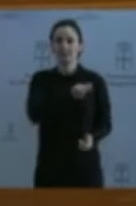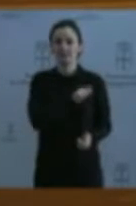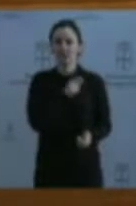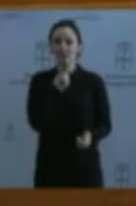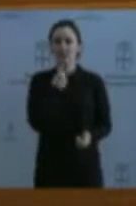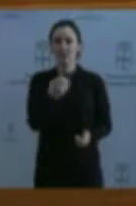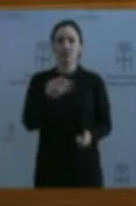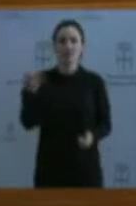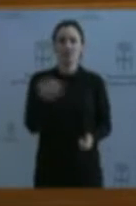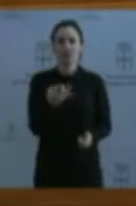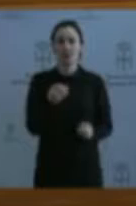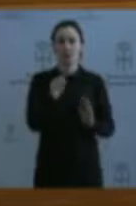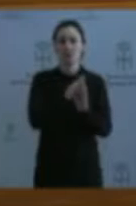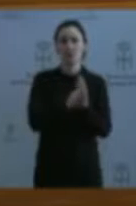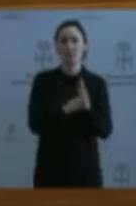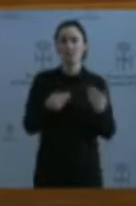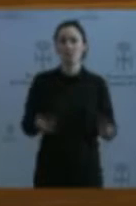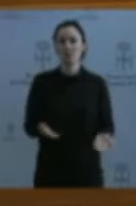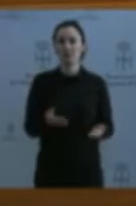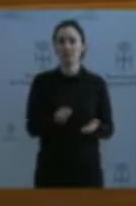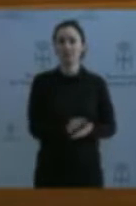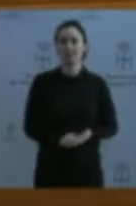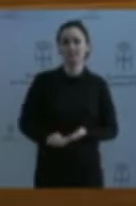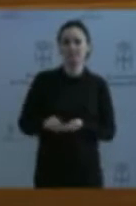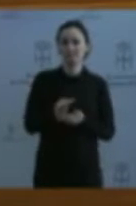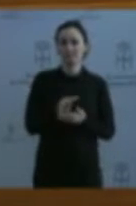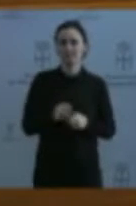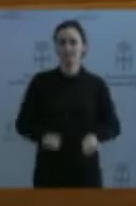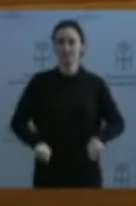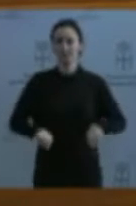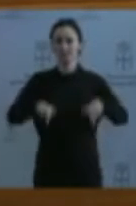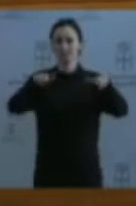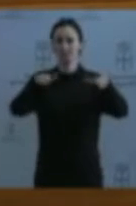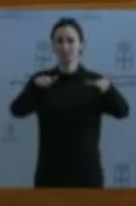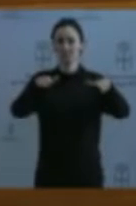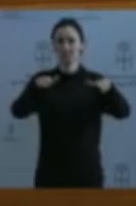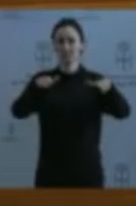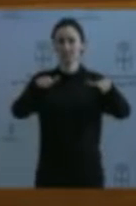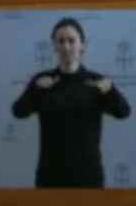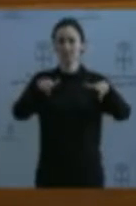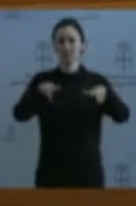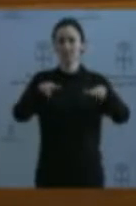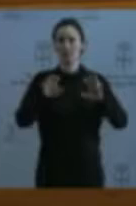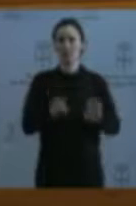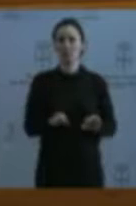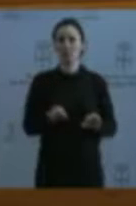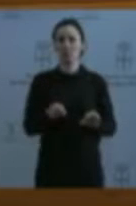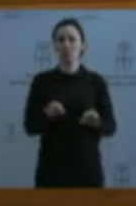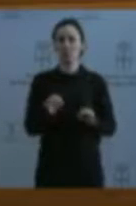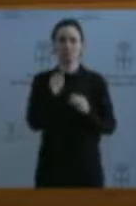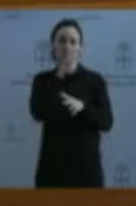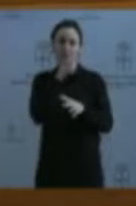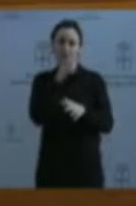el mantenimiento del edificio de la nueva sede del IPLA en Villaviciosa. Es una de las condiciones que va a poner